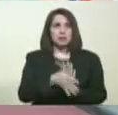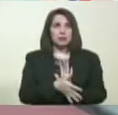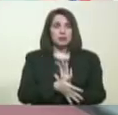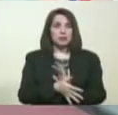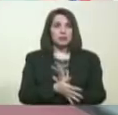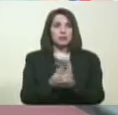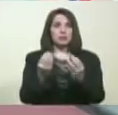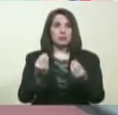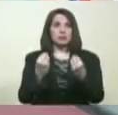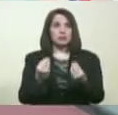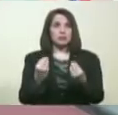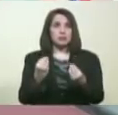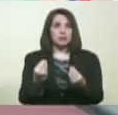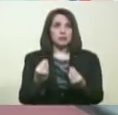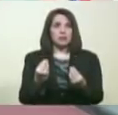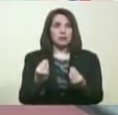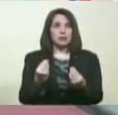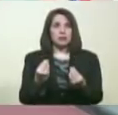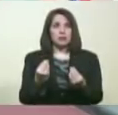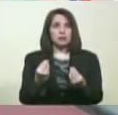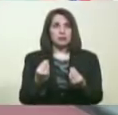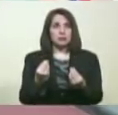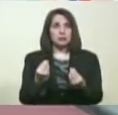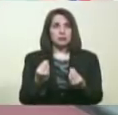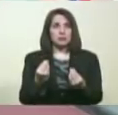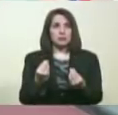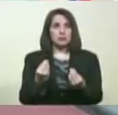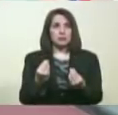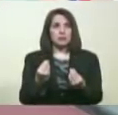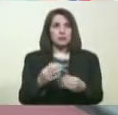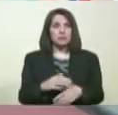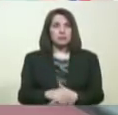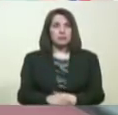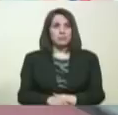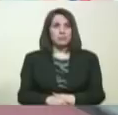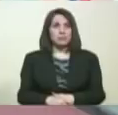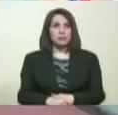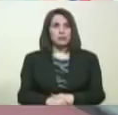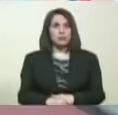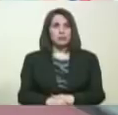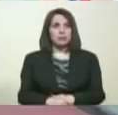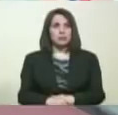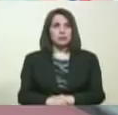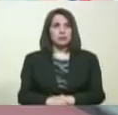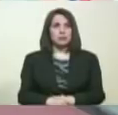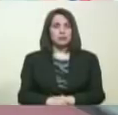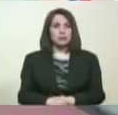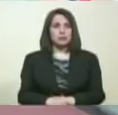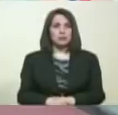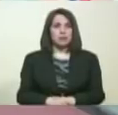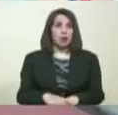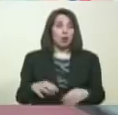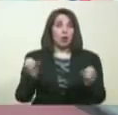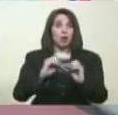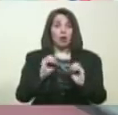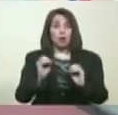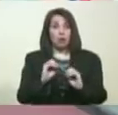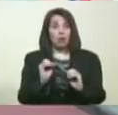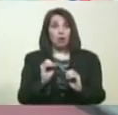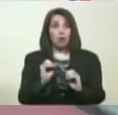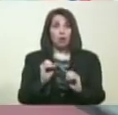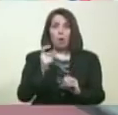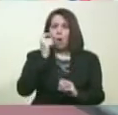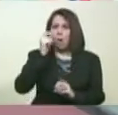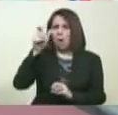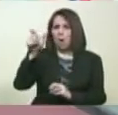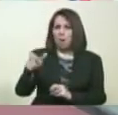de la patria. Eso es lo que la gente debe decidir el 20 de mayo. O es Henry Faltrom y el Fondo